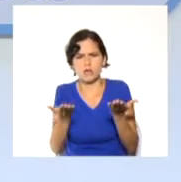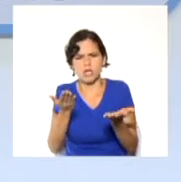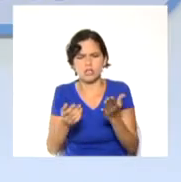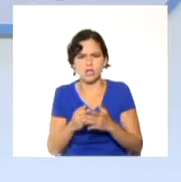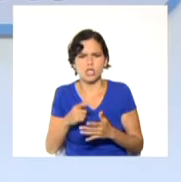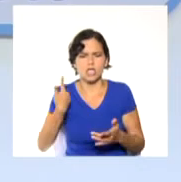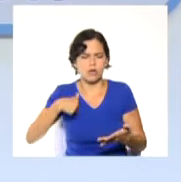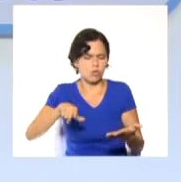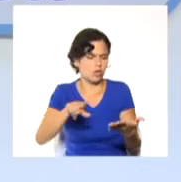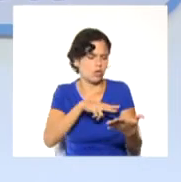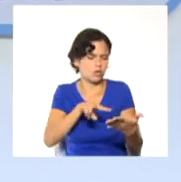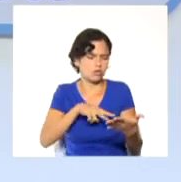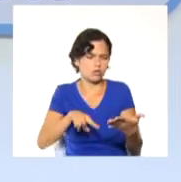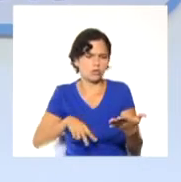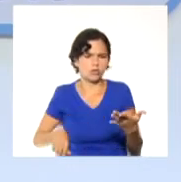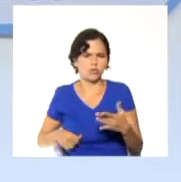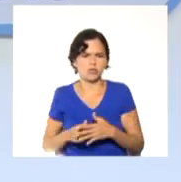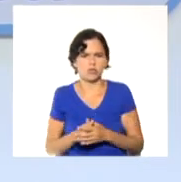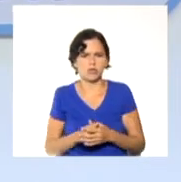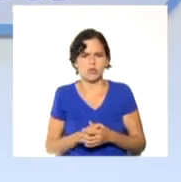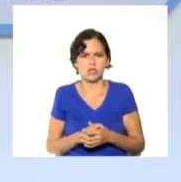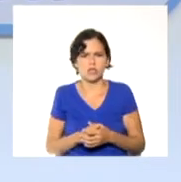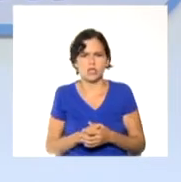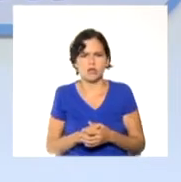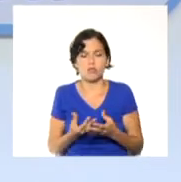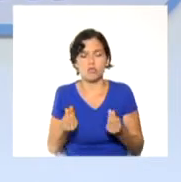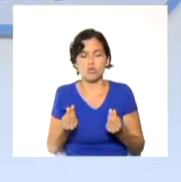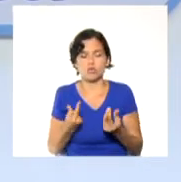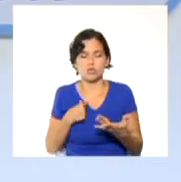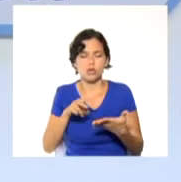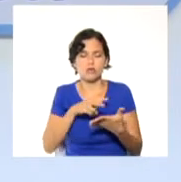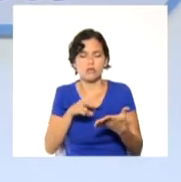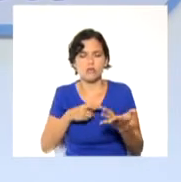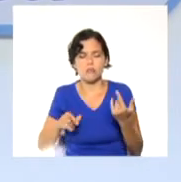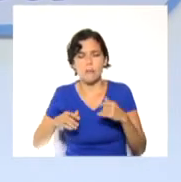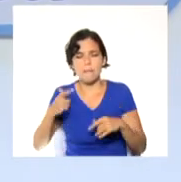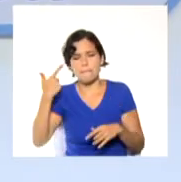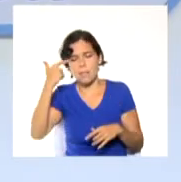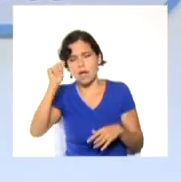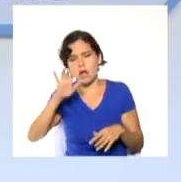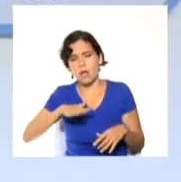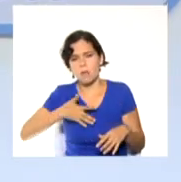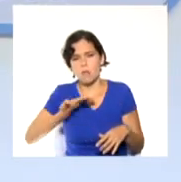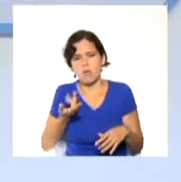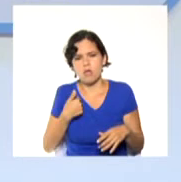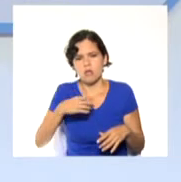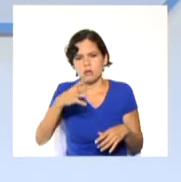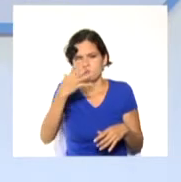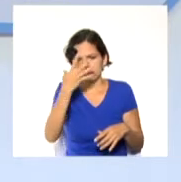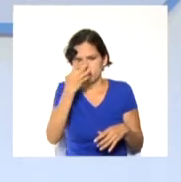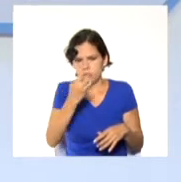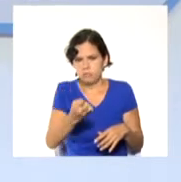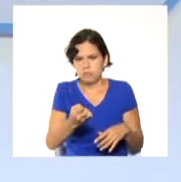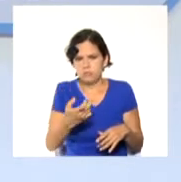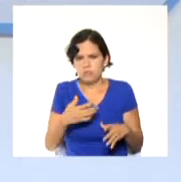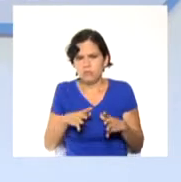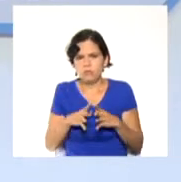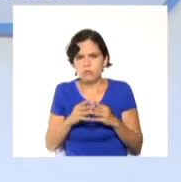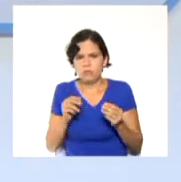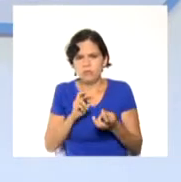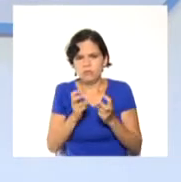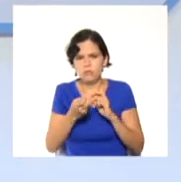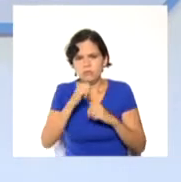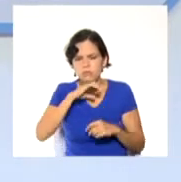que leer, ¿verdad? Nutrirnos, enriquecernos de lectura para poder entender estos referentes